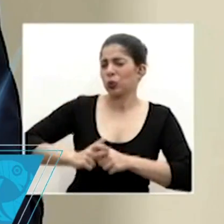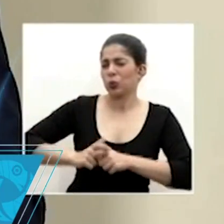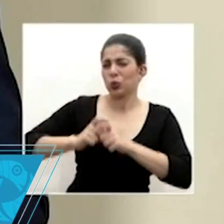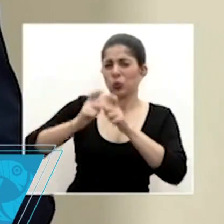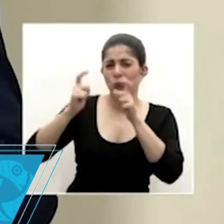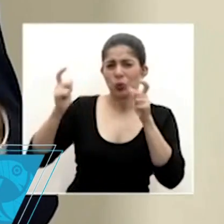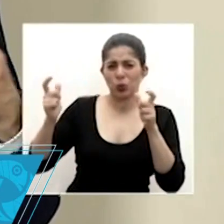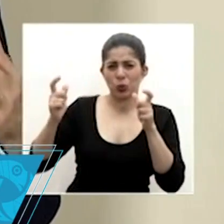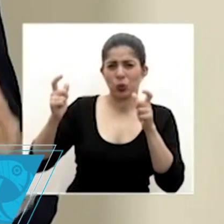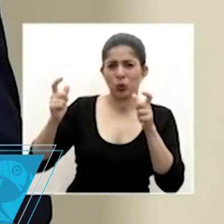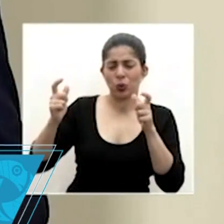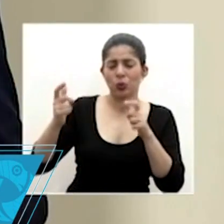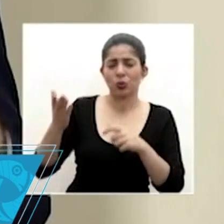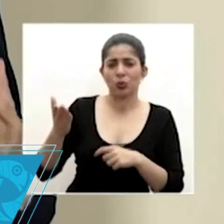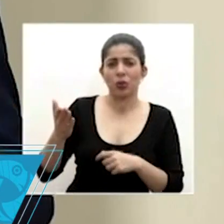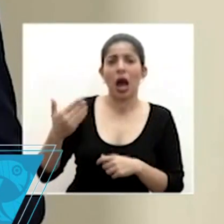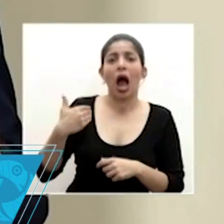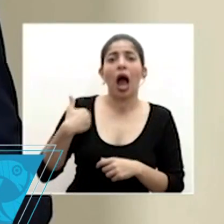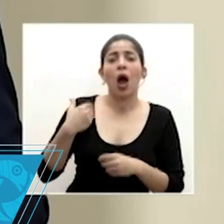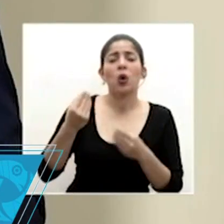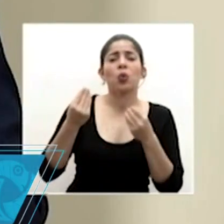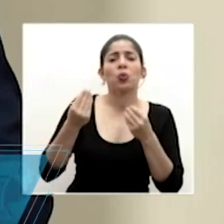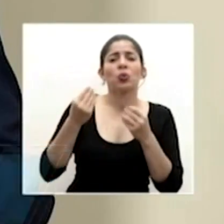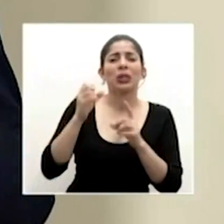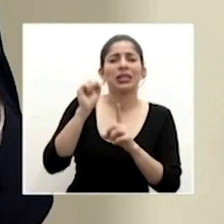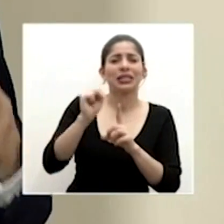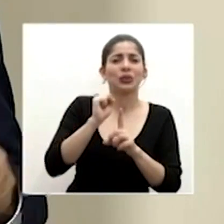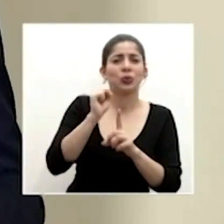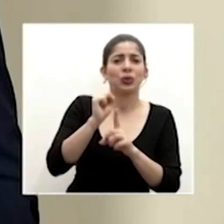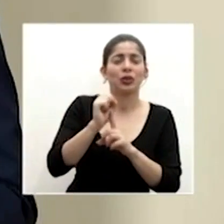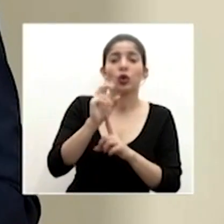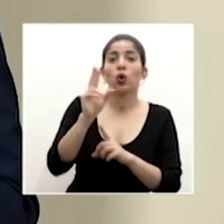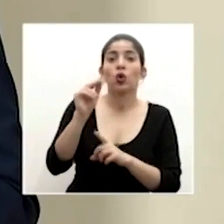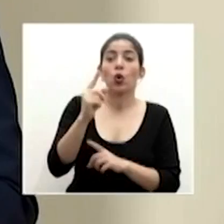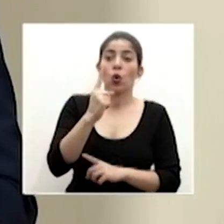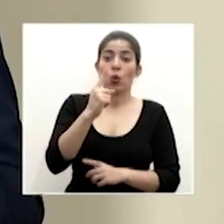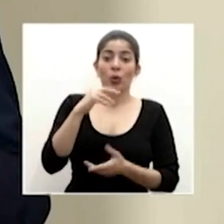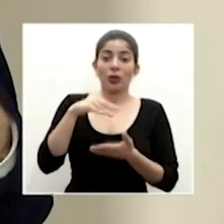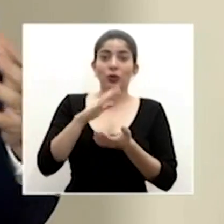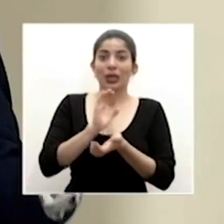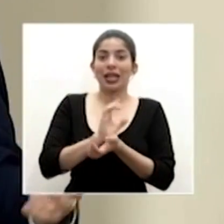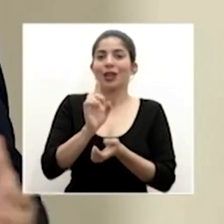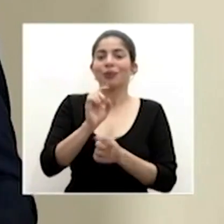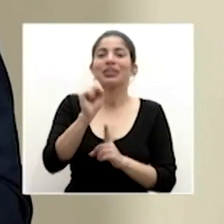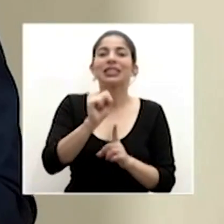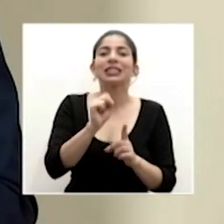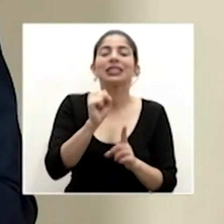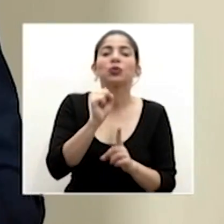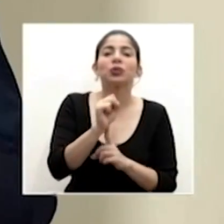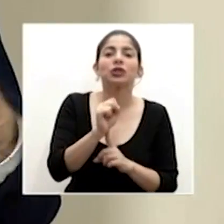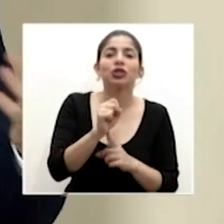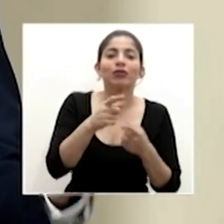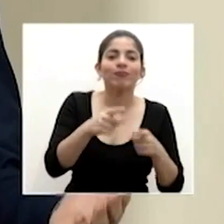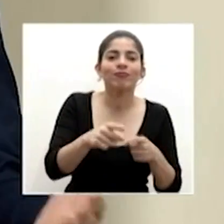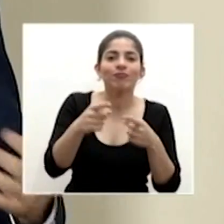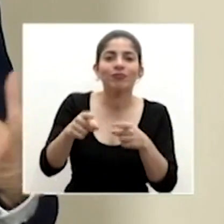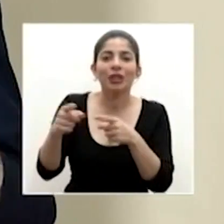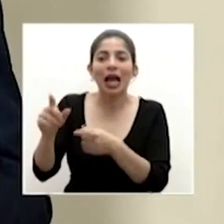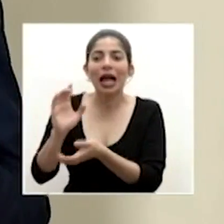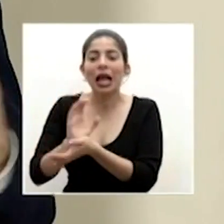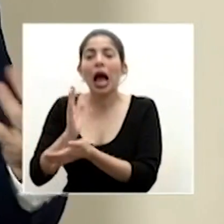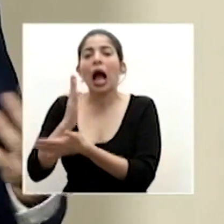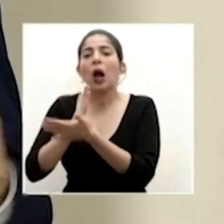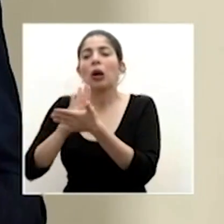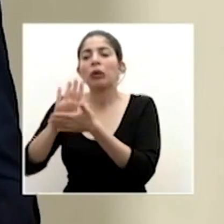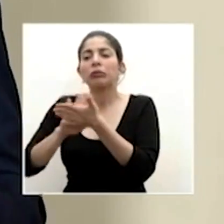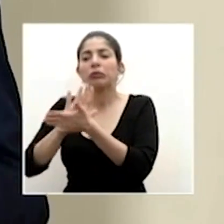grande. Hay muchas situaciones, no es un estudio clínico, son muchas situaciones clínicas, algunos